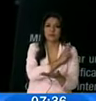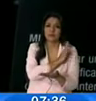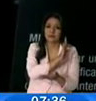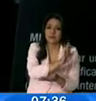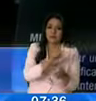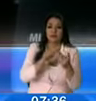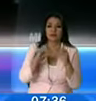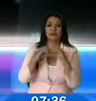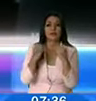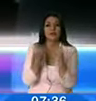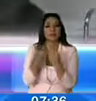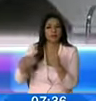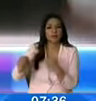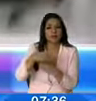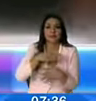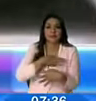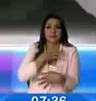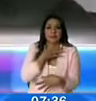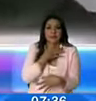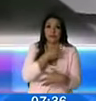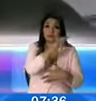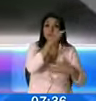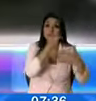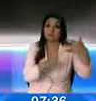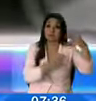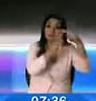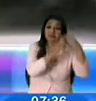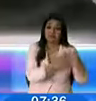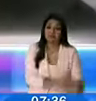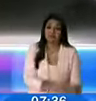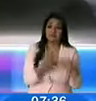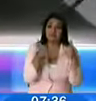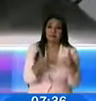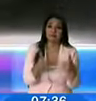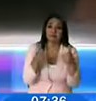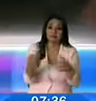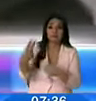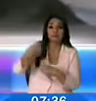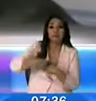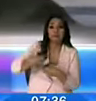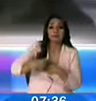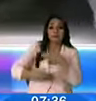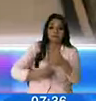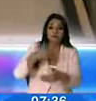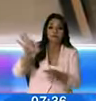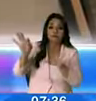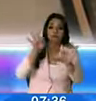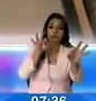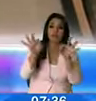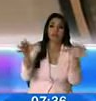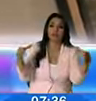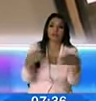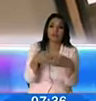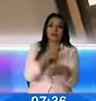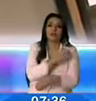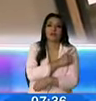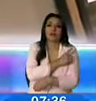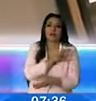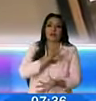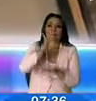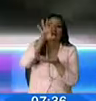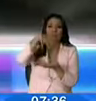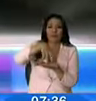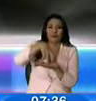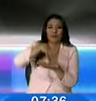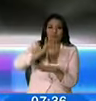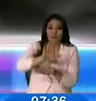organizaciones de la sociedad civil para que se envíe un listado de candidatos y puedan participar en el proceso de selección de los delegados provinciales de la